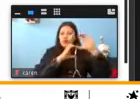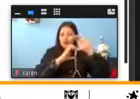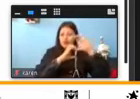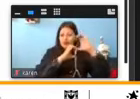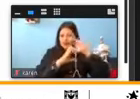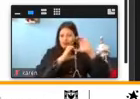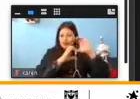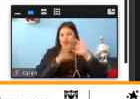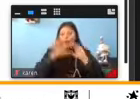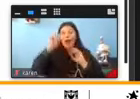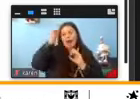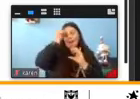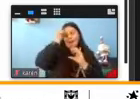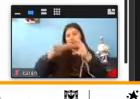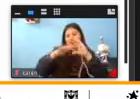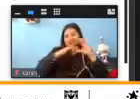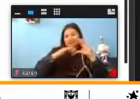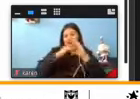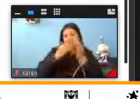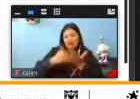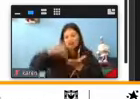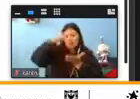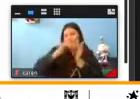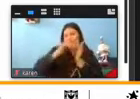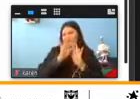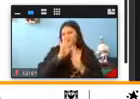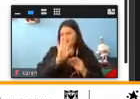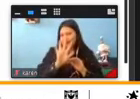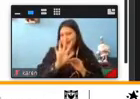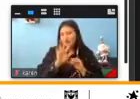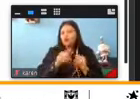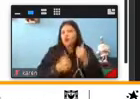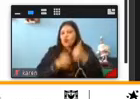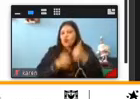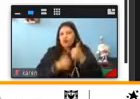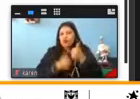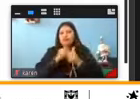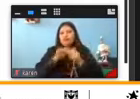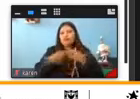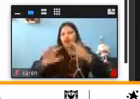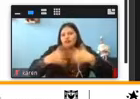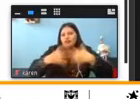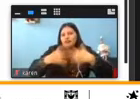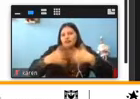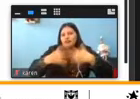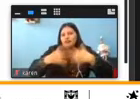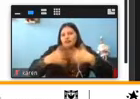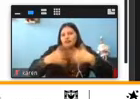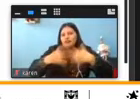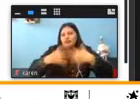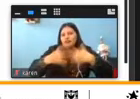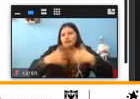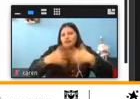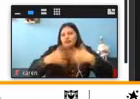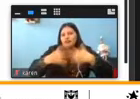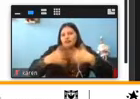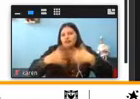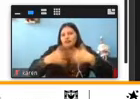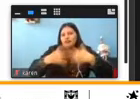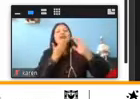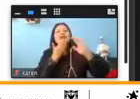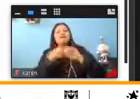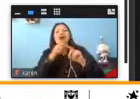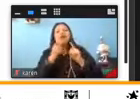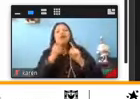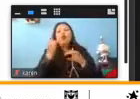en este sentido como un ejercicio de comunicación a través de la palabra, pero también a través